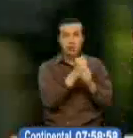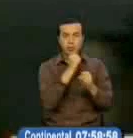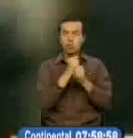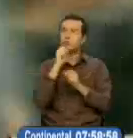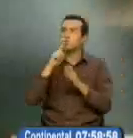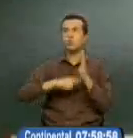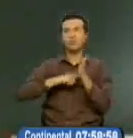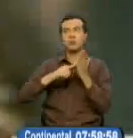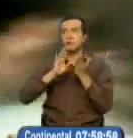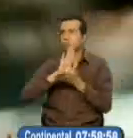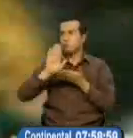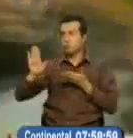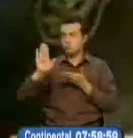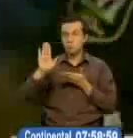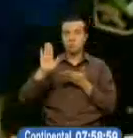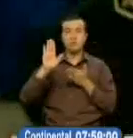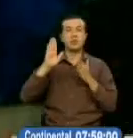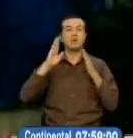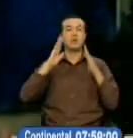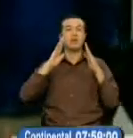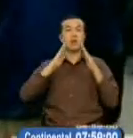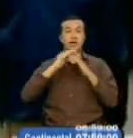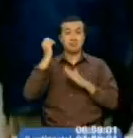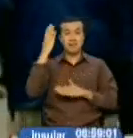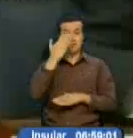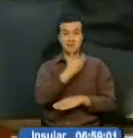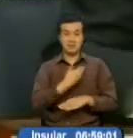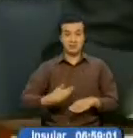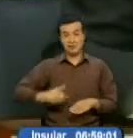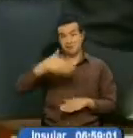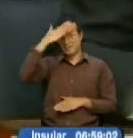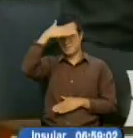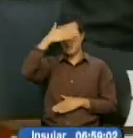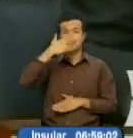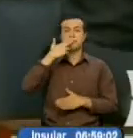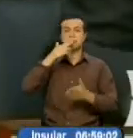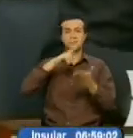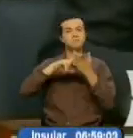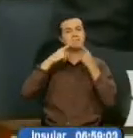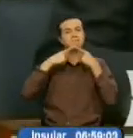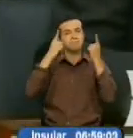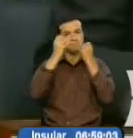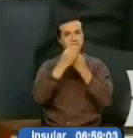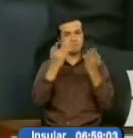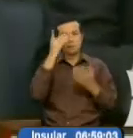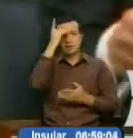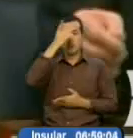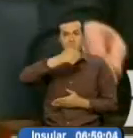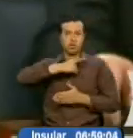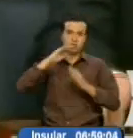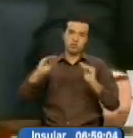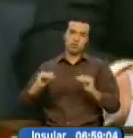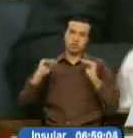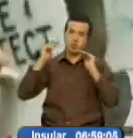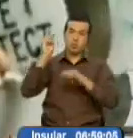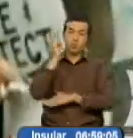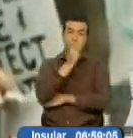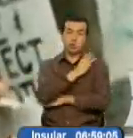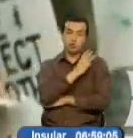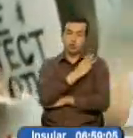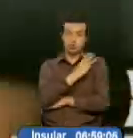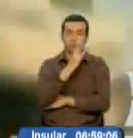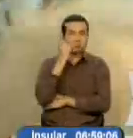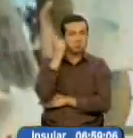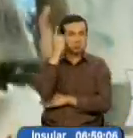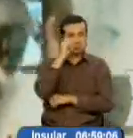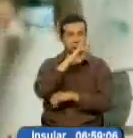de trabajo. Desde la Casa Blanca, el presidente Donald Trump, a través de un comunicado, indicó que la decisión del máximo tribunal en Washington es una